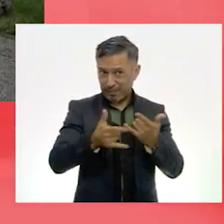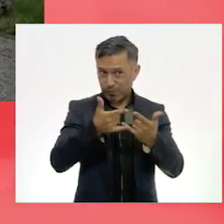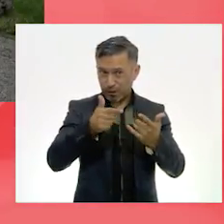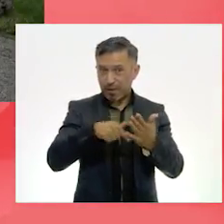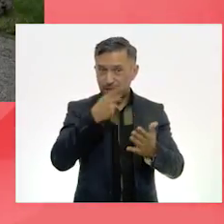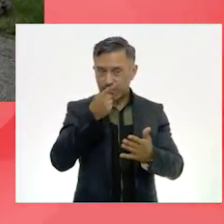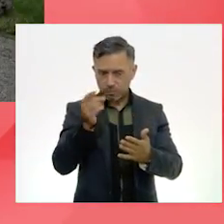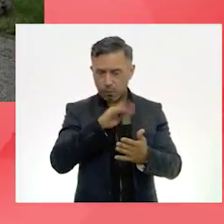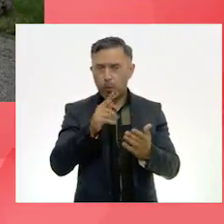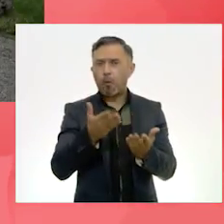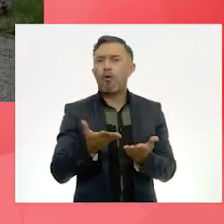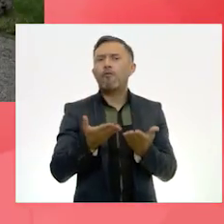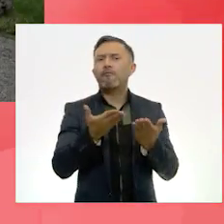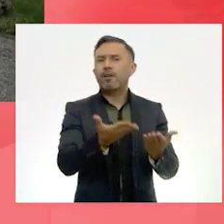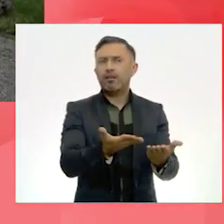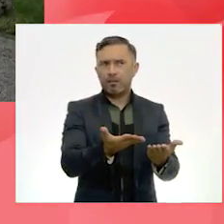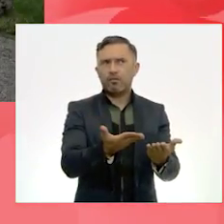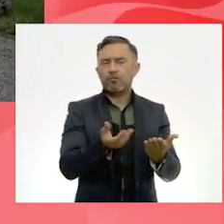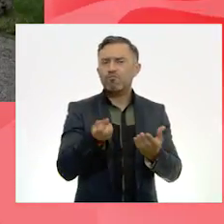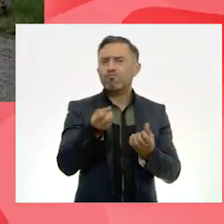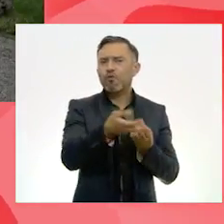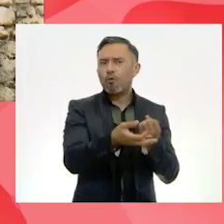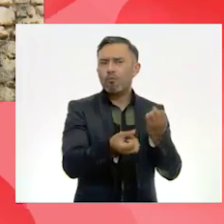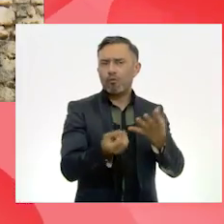ofertas de pasarse.